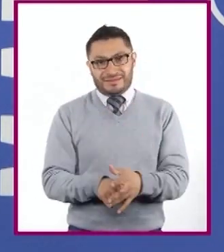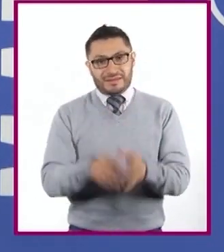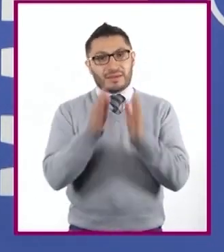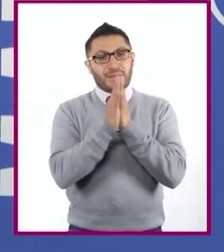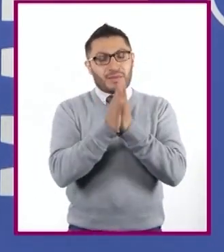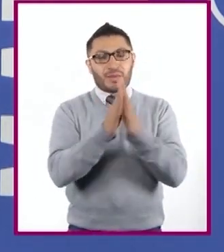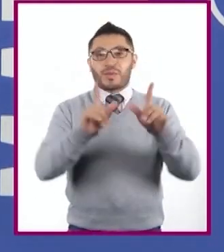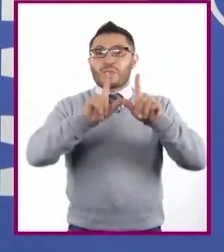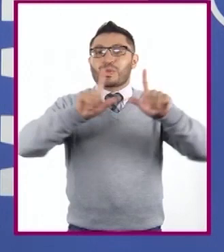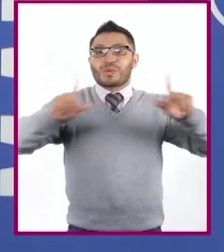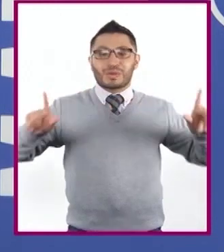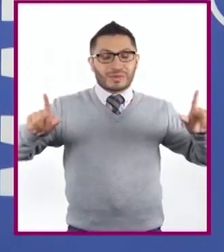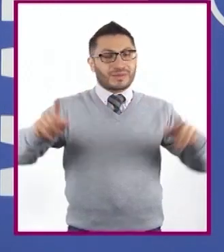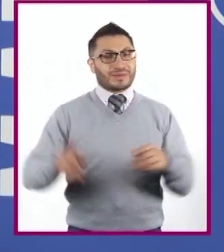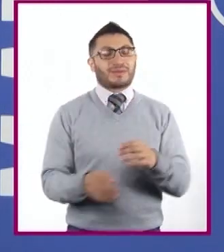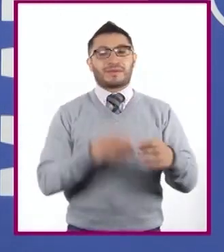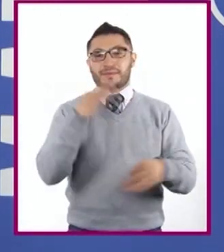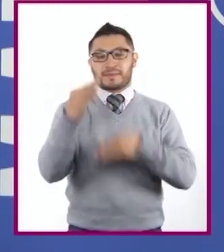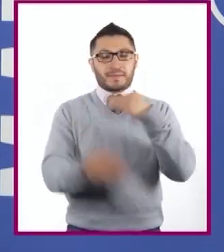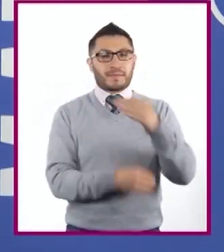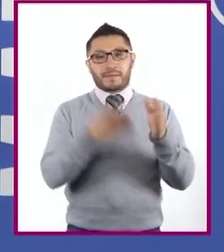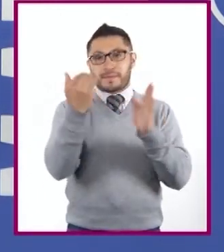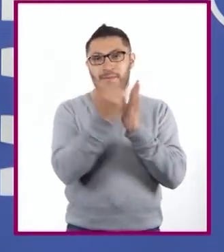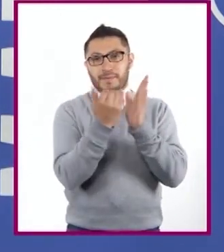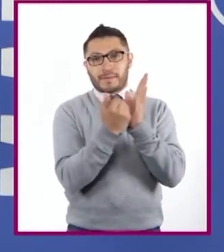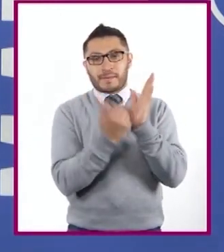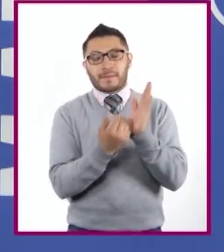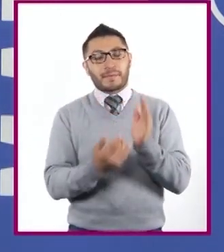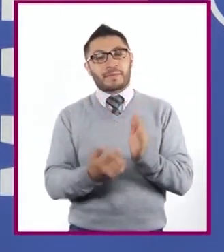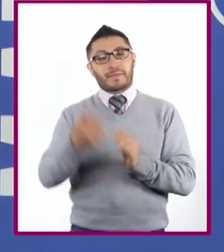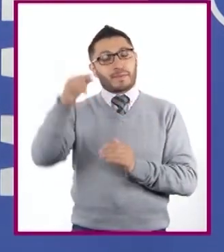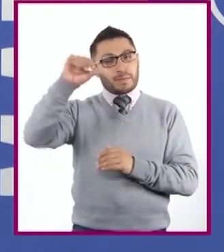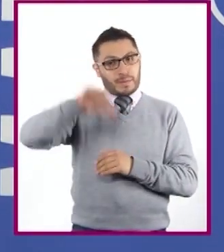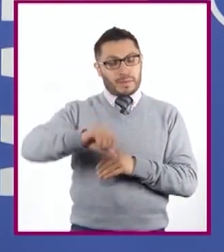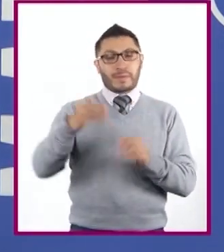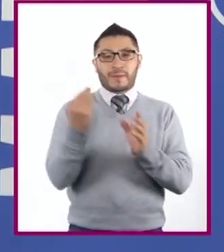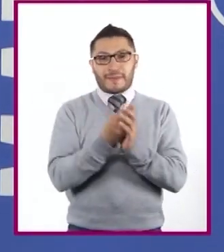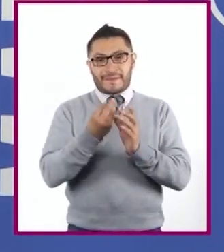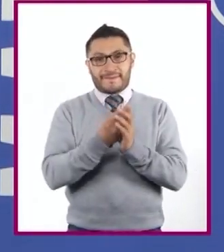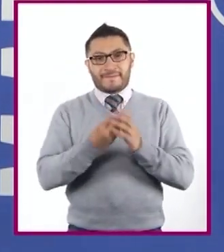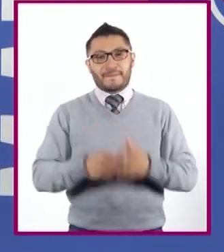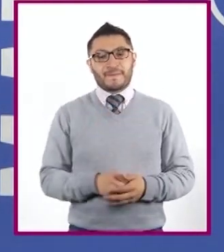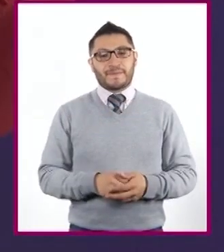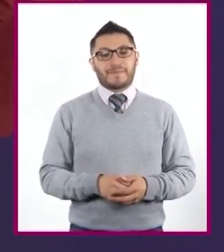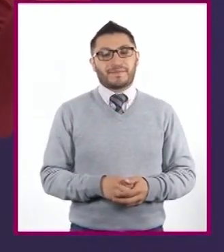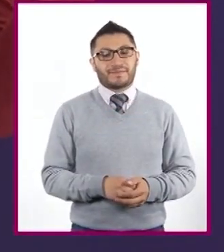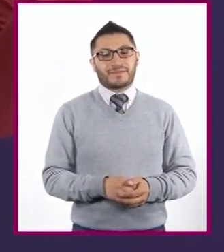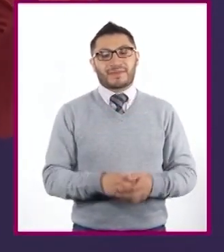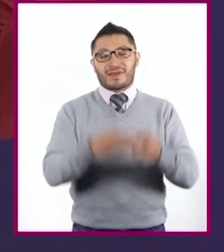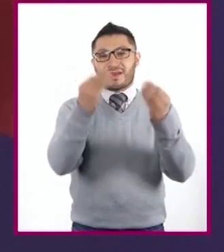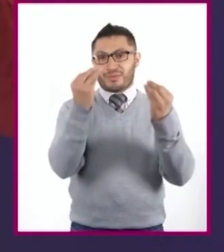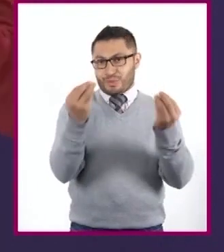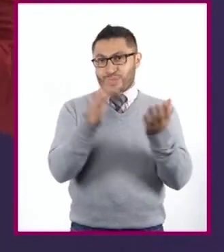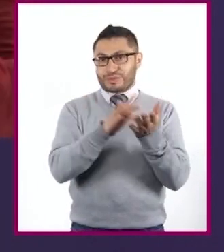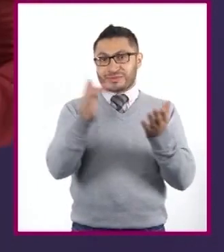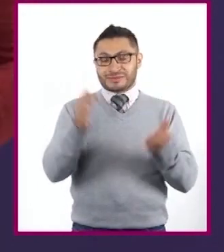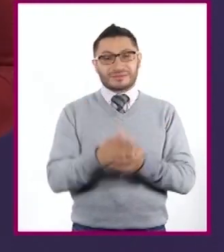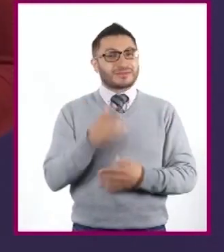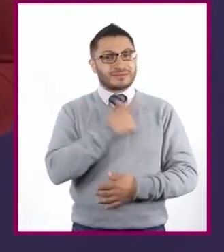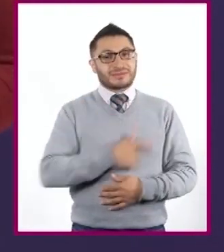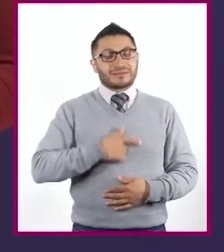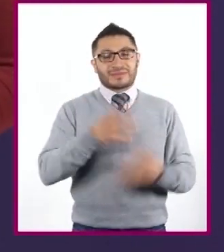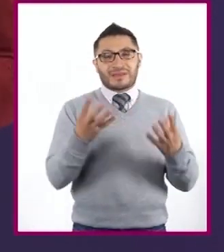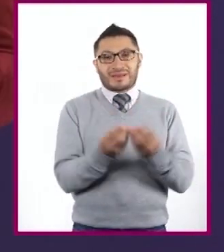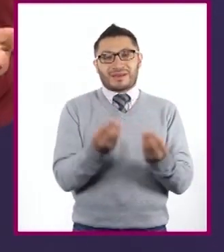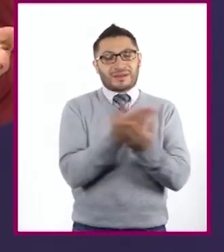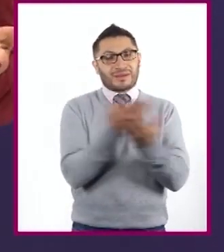estén listos a todas las indicaciones que se darán durante esta sesión. Muchas gracias. Qué gusto estar aquí